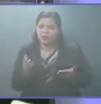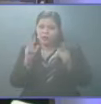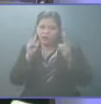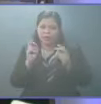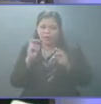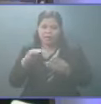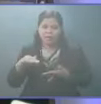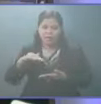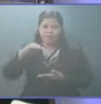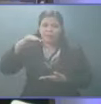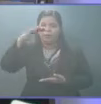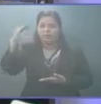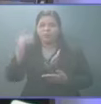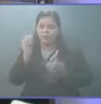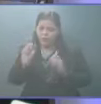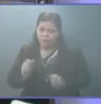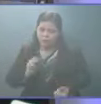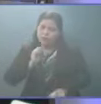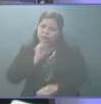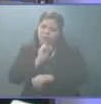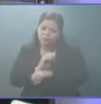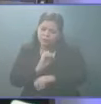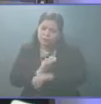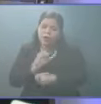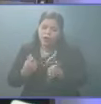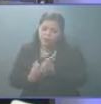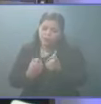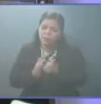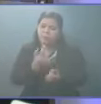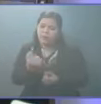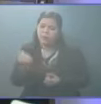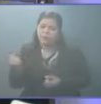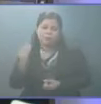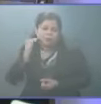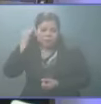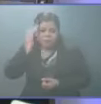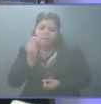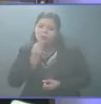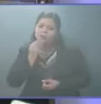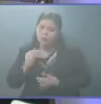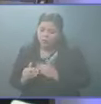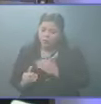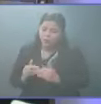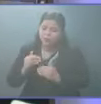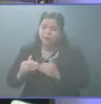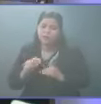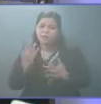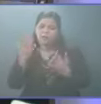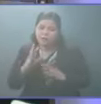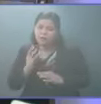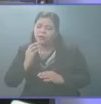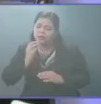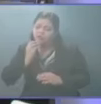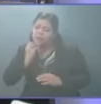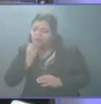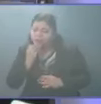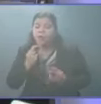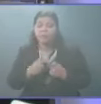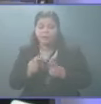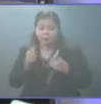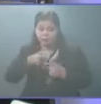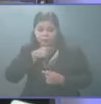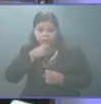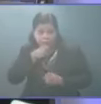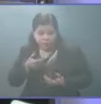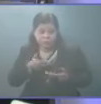espiritual? Es conducir y dar soporte a todos los duelos que se presentan durante el proceso de envejecimiento y poder canalizar la información